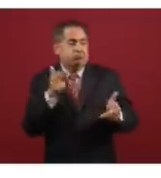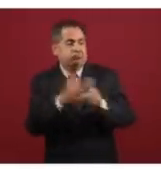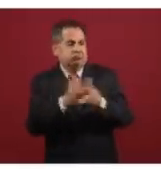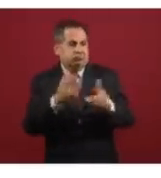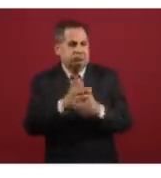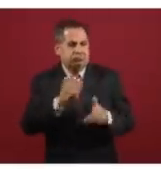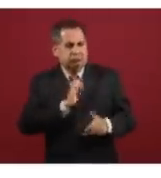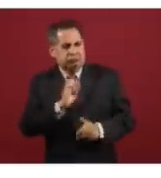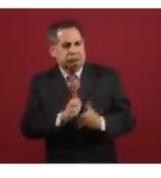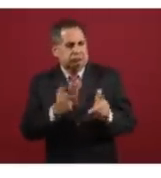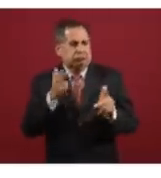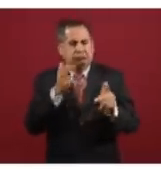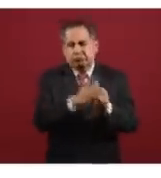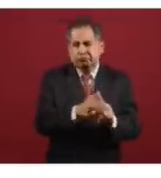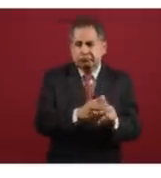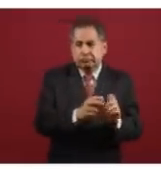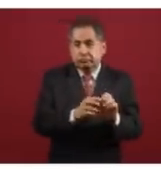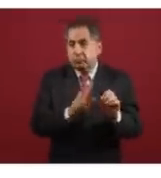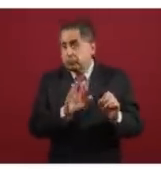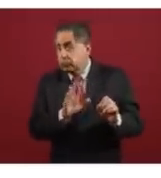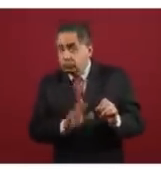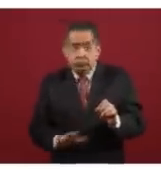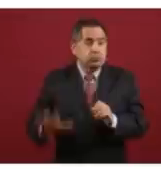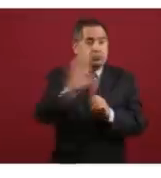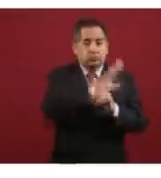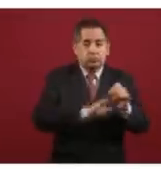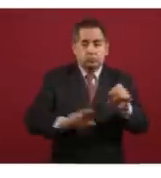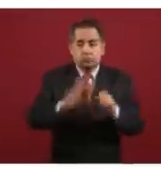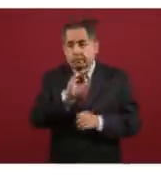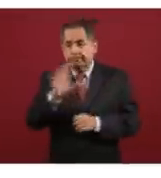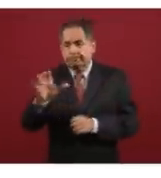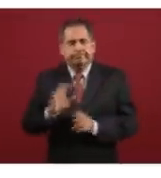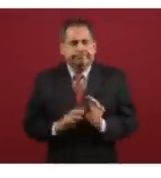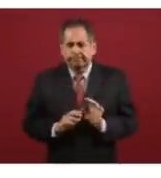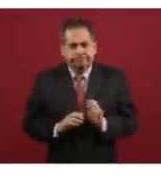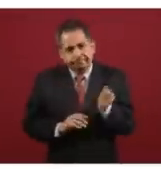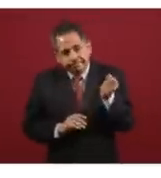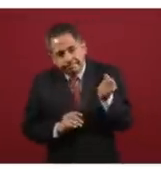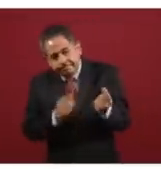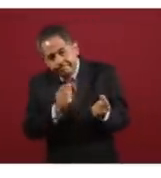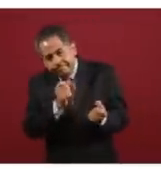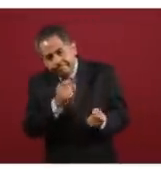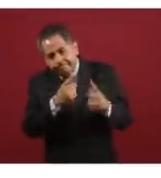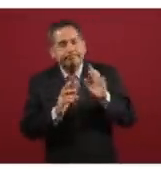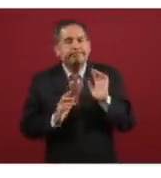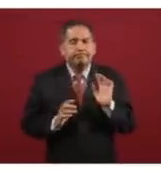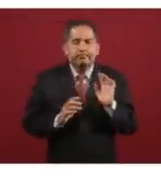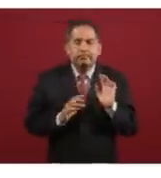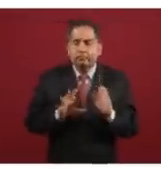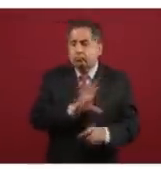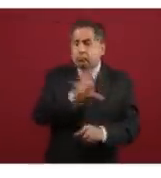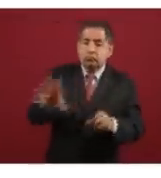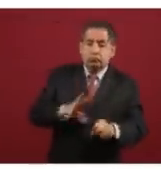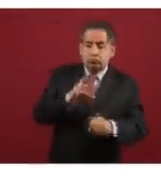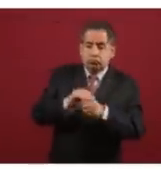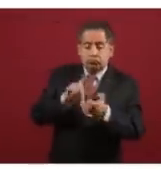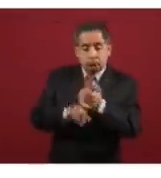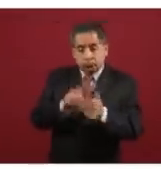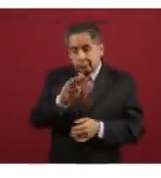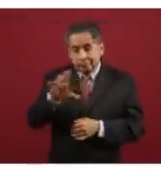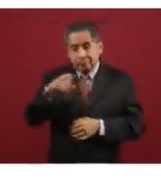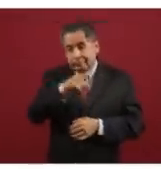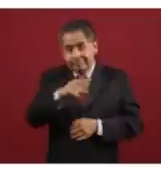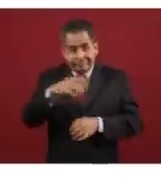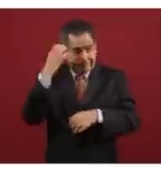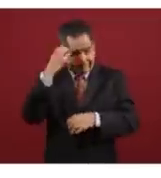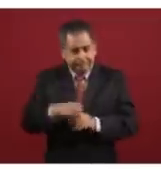dolosos. Es decir, no es todo el estado de Baja California, no es todo Baja California,